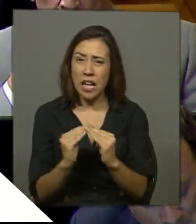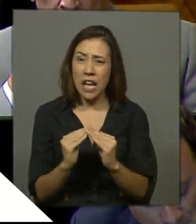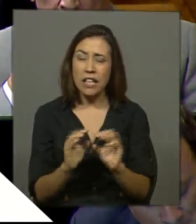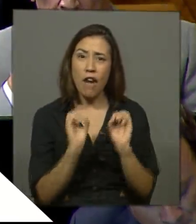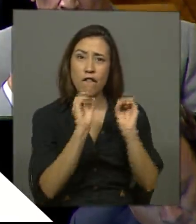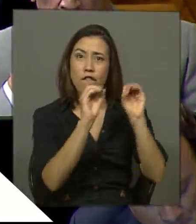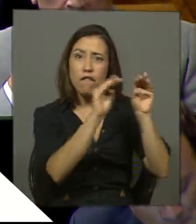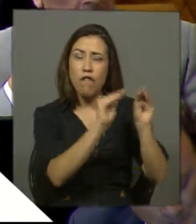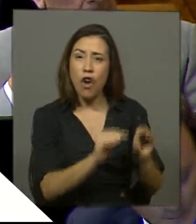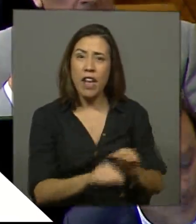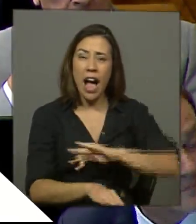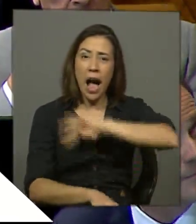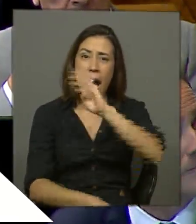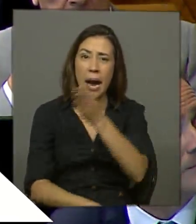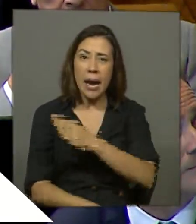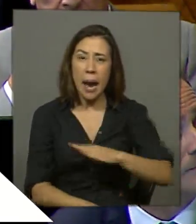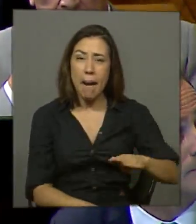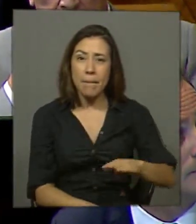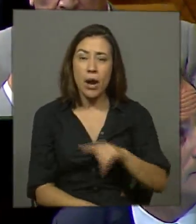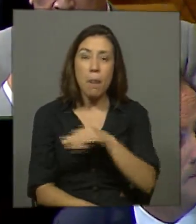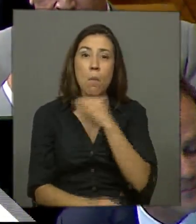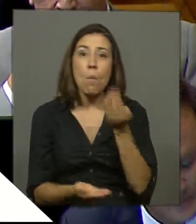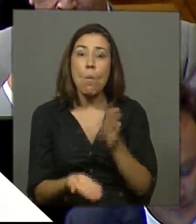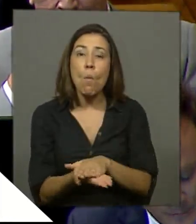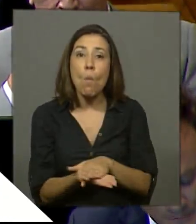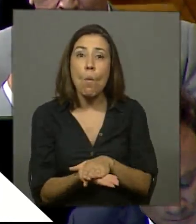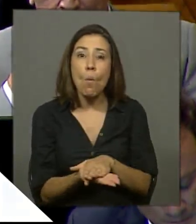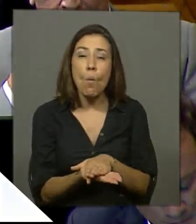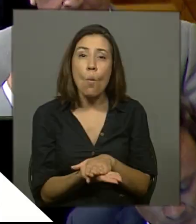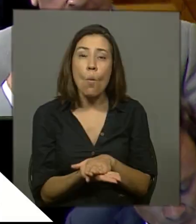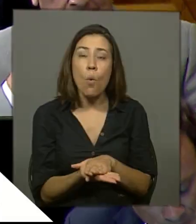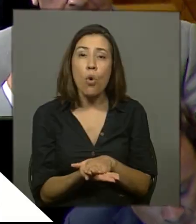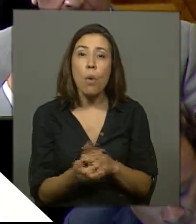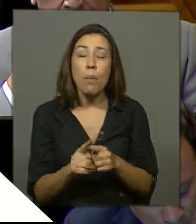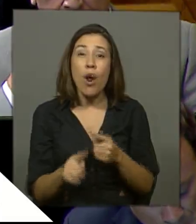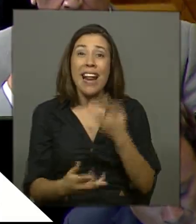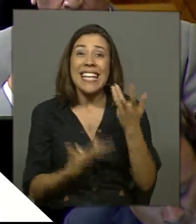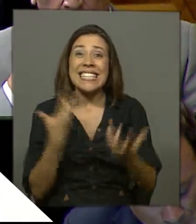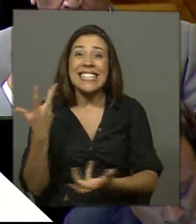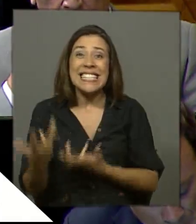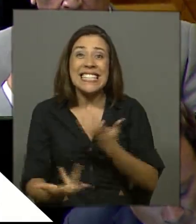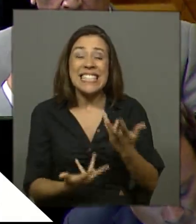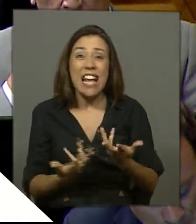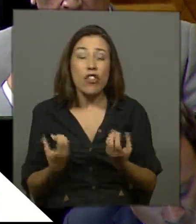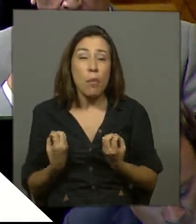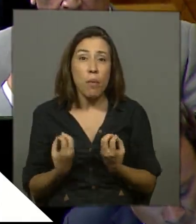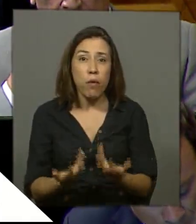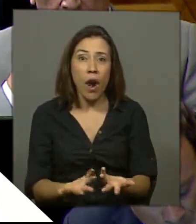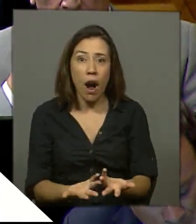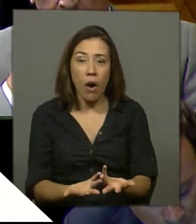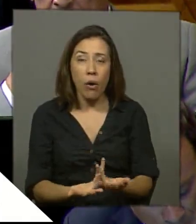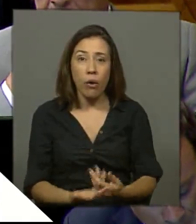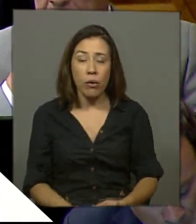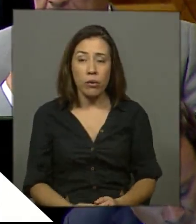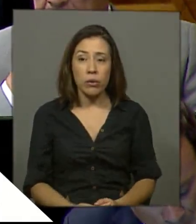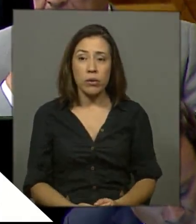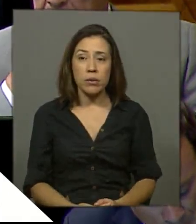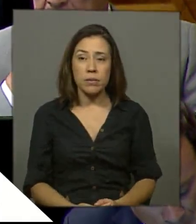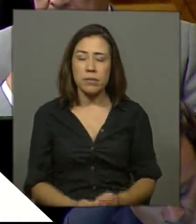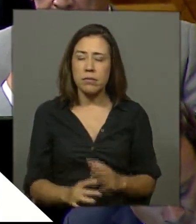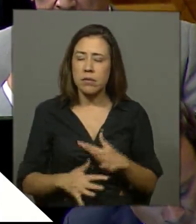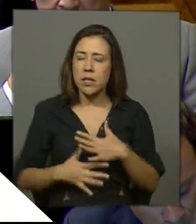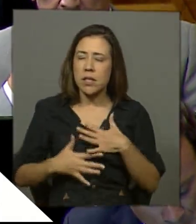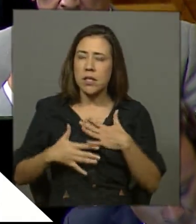bodega y la camioneta él murió víctima del incendio que se produjo ministro hay una